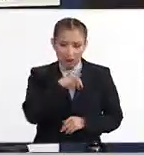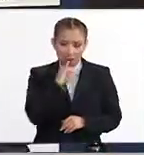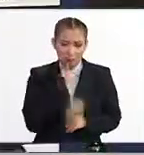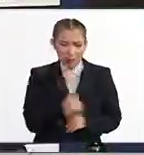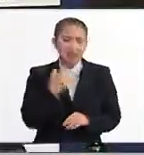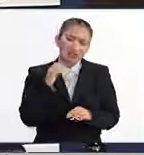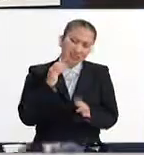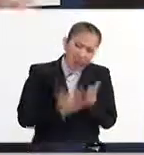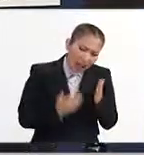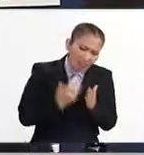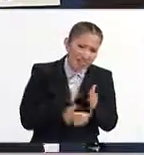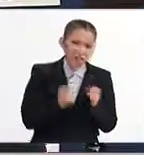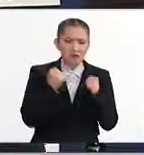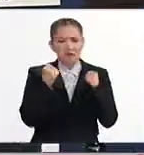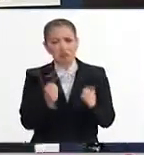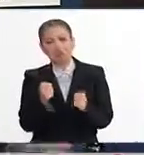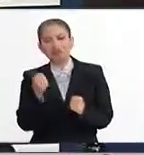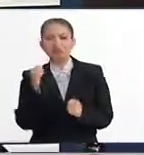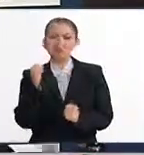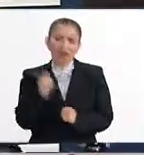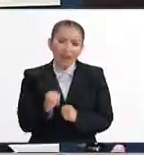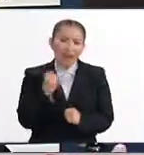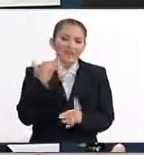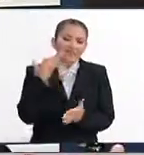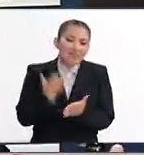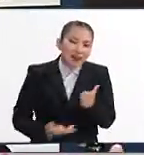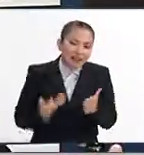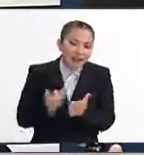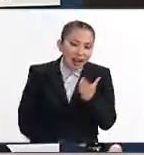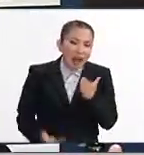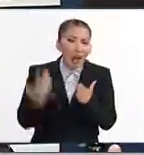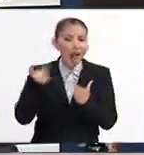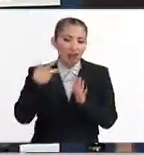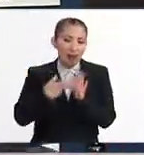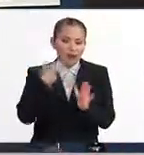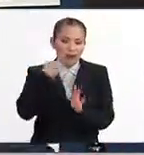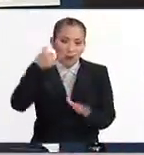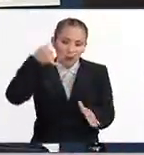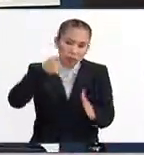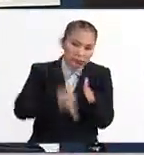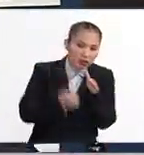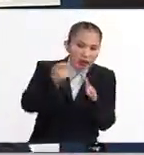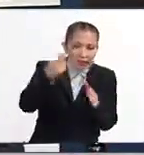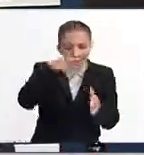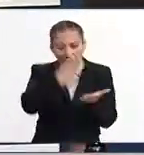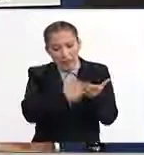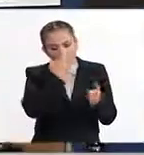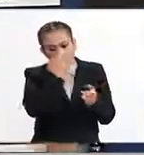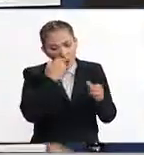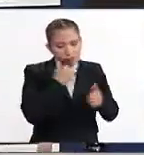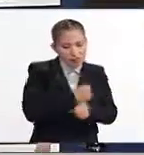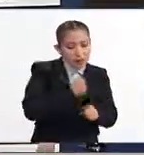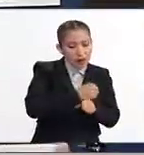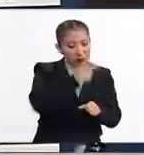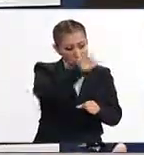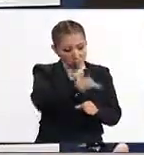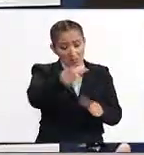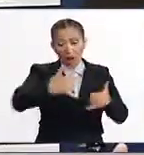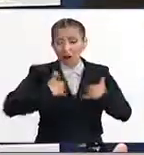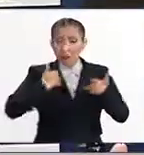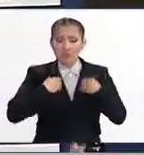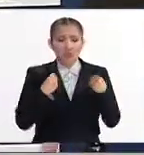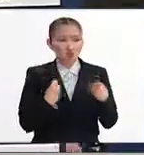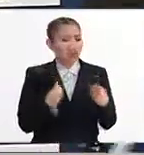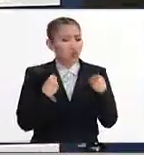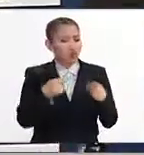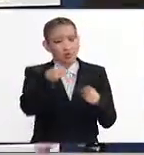Carecimos quizás de contundencia, carecimos, vuelvo a repetir, de profundidad en el plantel. Tenemos chicos muy, muy jóvenes